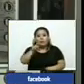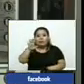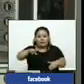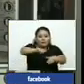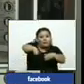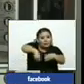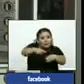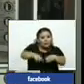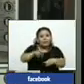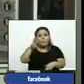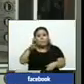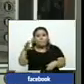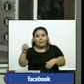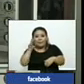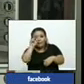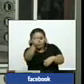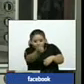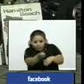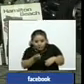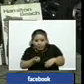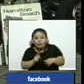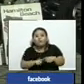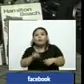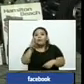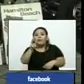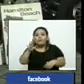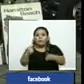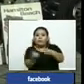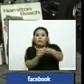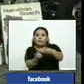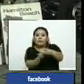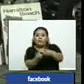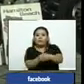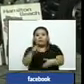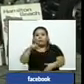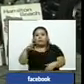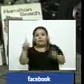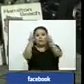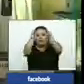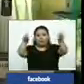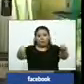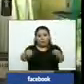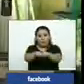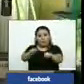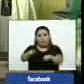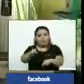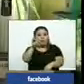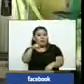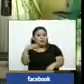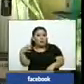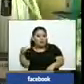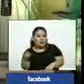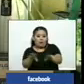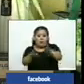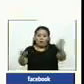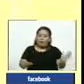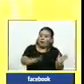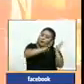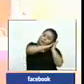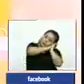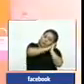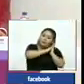cocinas, 20 hornos tostadores, 15 licuadoras, 10 televisores LED y 10 camas